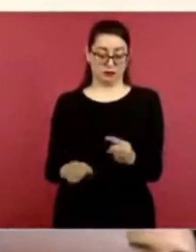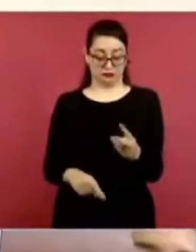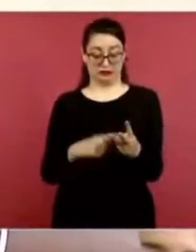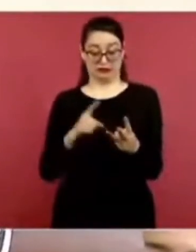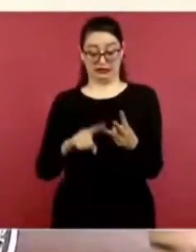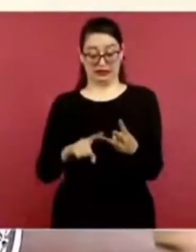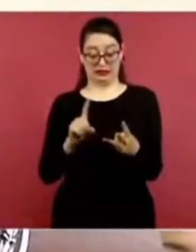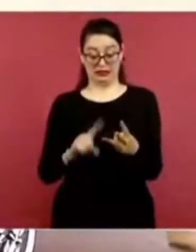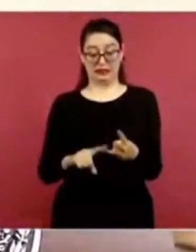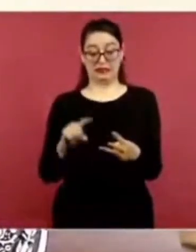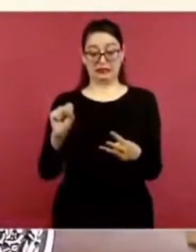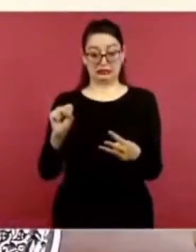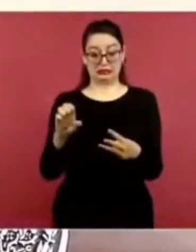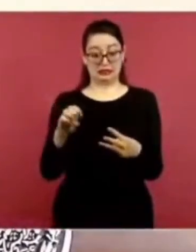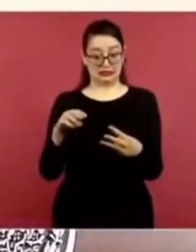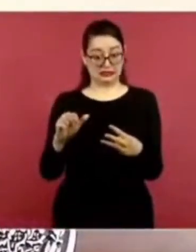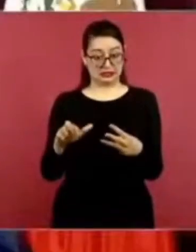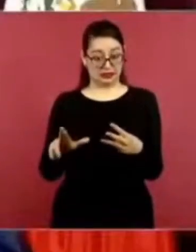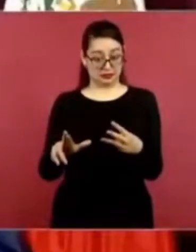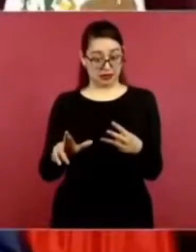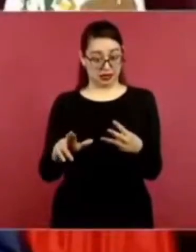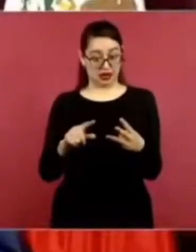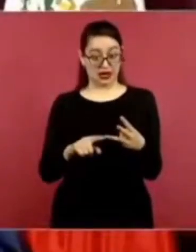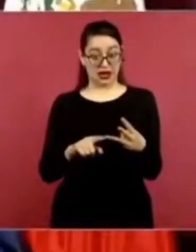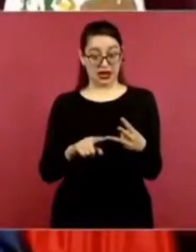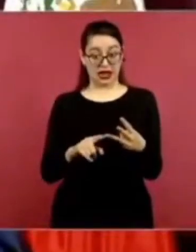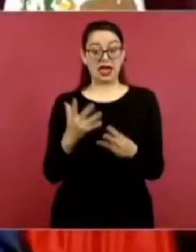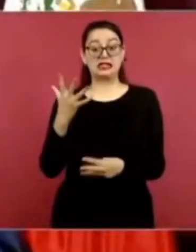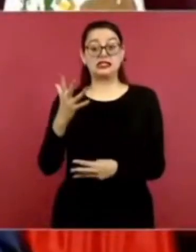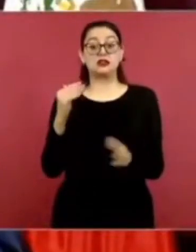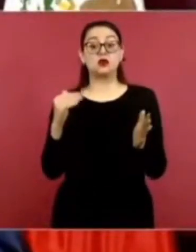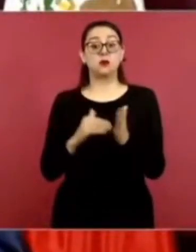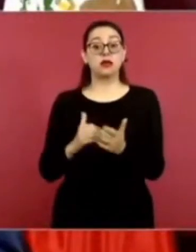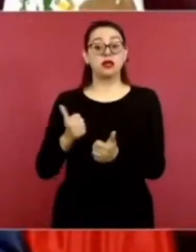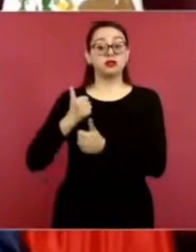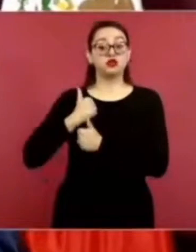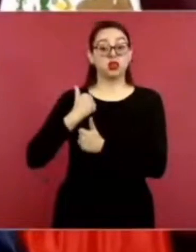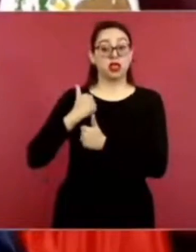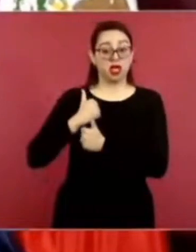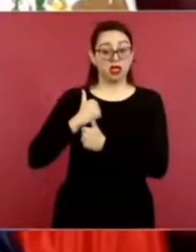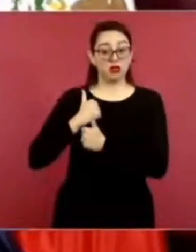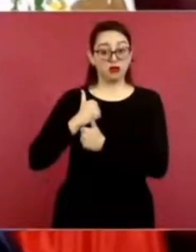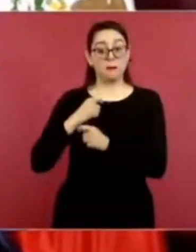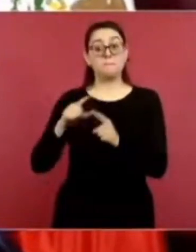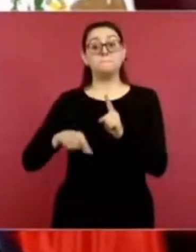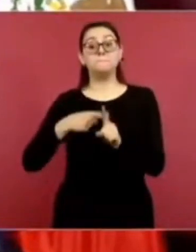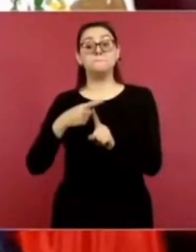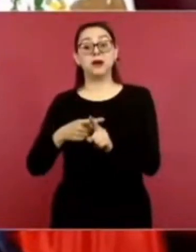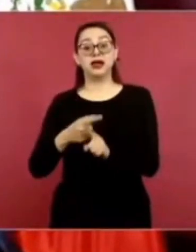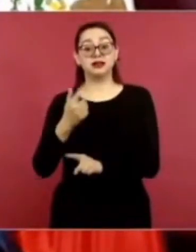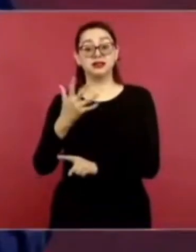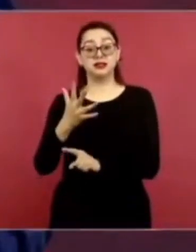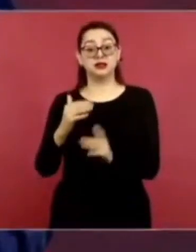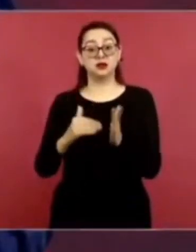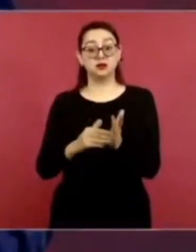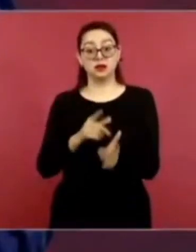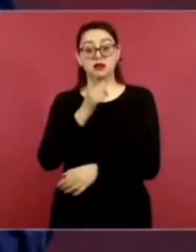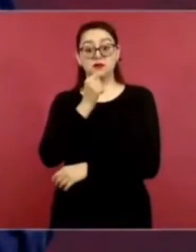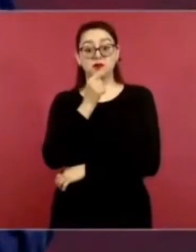que hablaba el general, 5,000 elementos de la defensa y 5,000 de la Guardia Nacional.